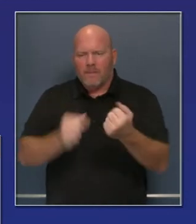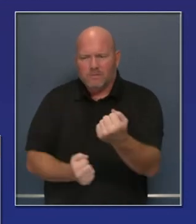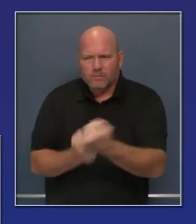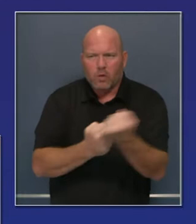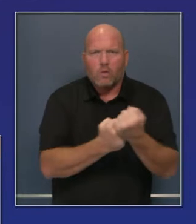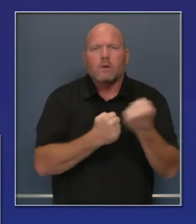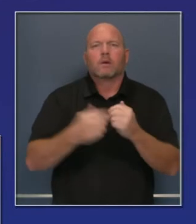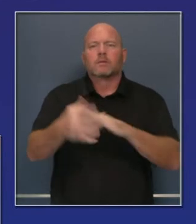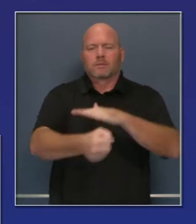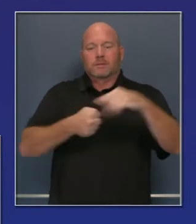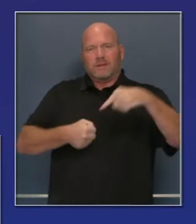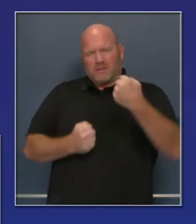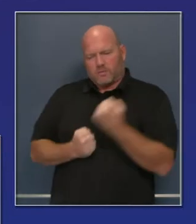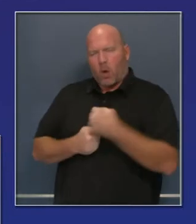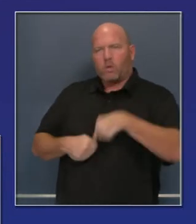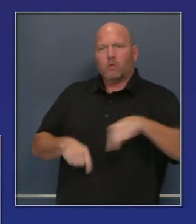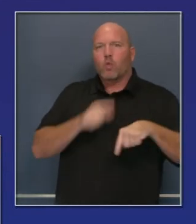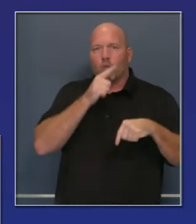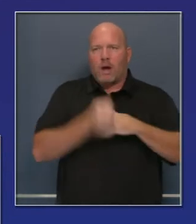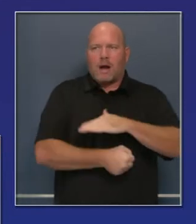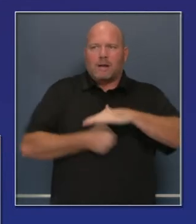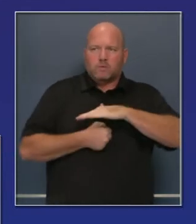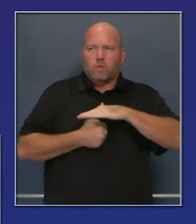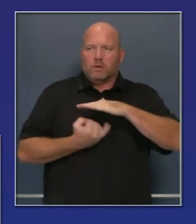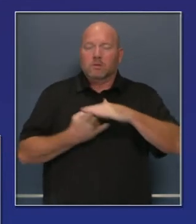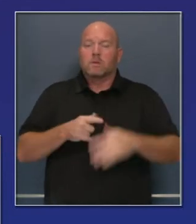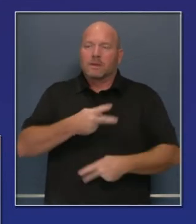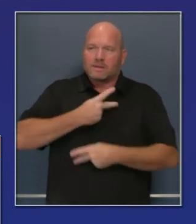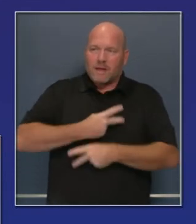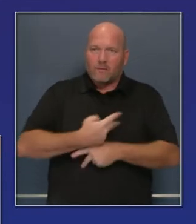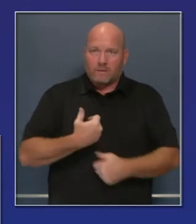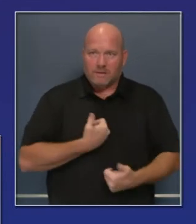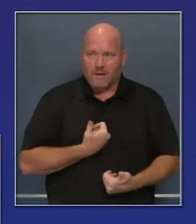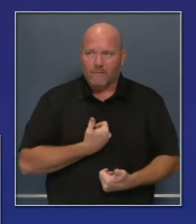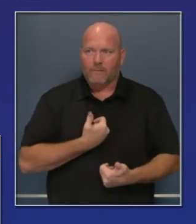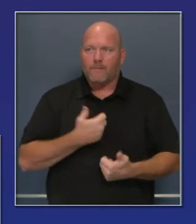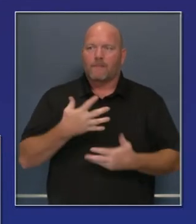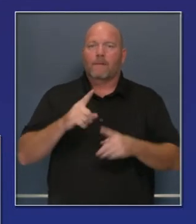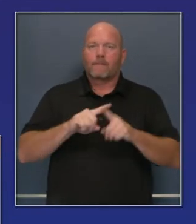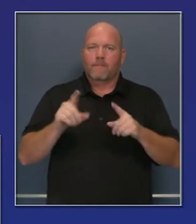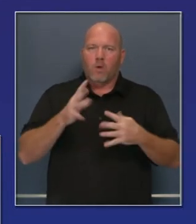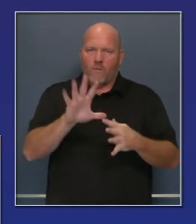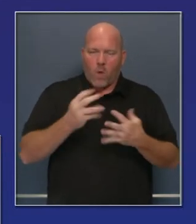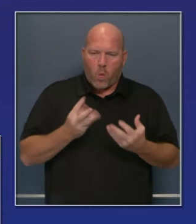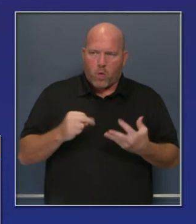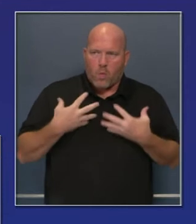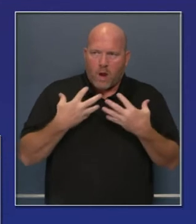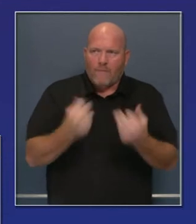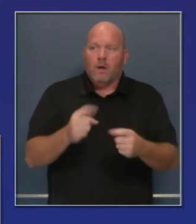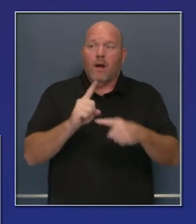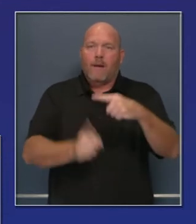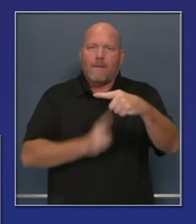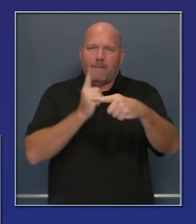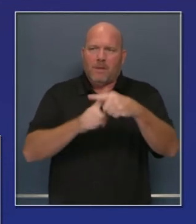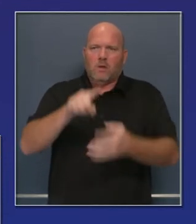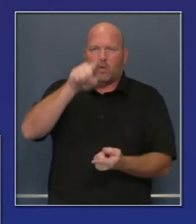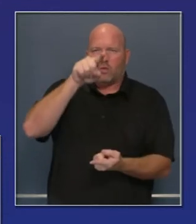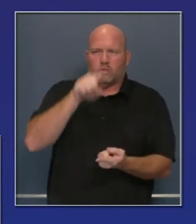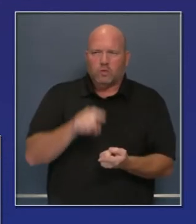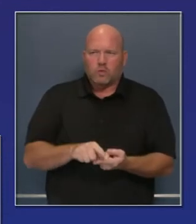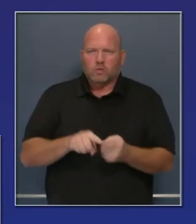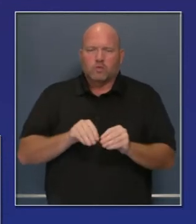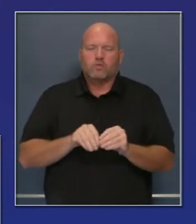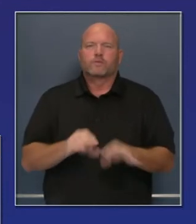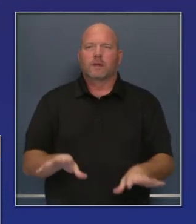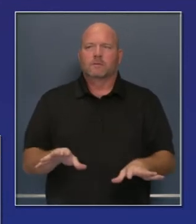sepa que sí pueden aislarse, sí pueden ponerse en cuarentena cuidándose a sí mismos en su propia recuperación, pero también mitigando la propagación a